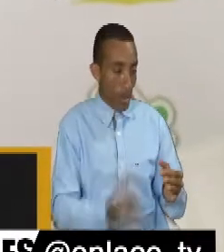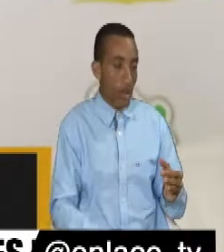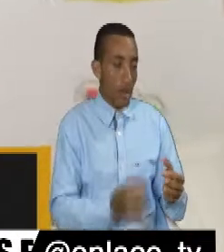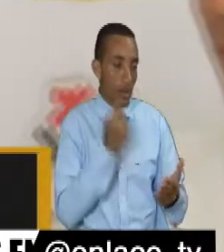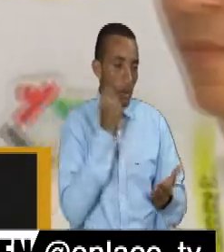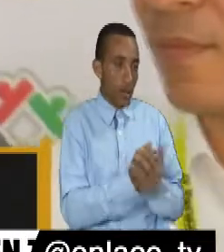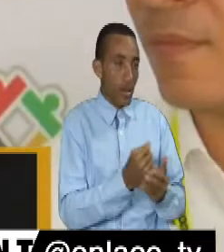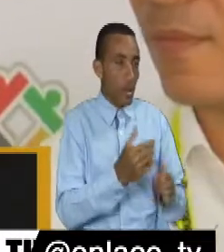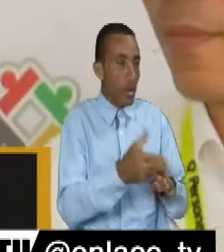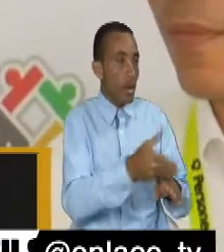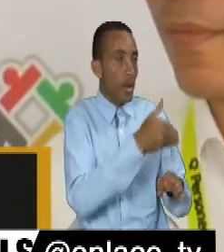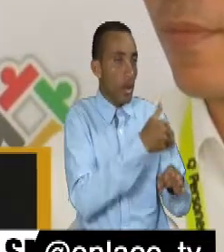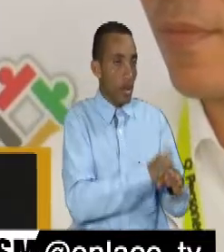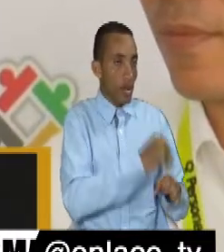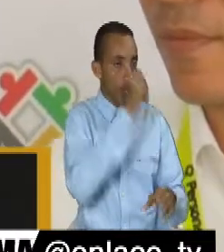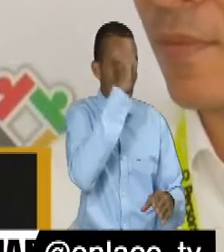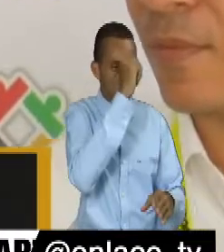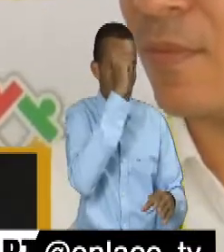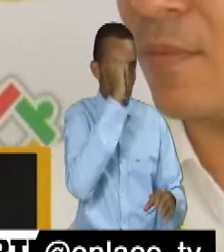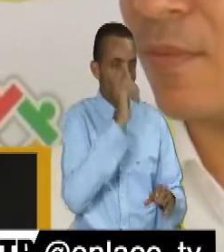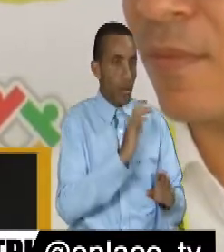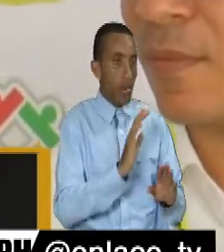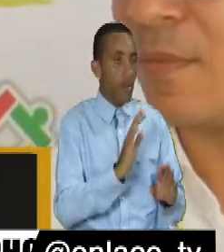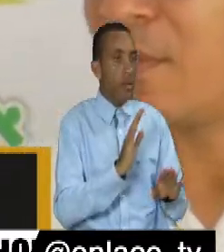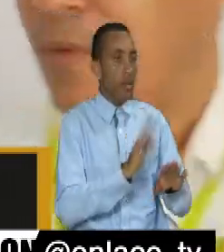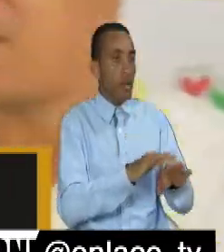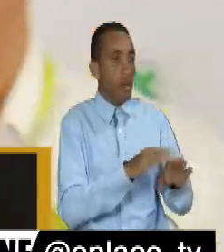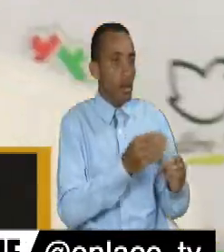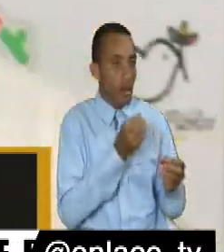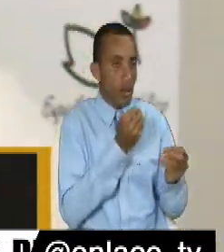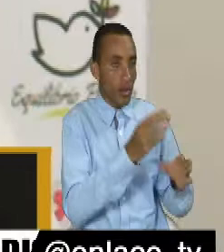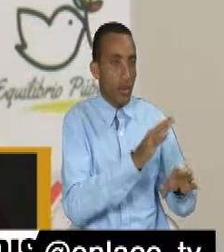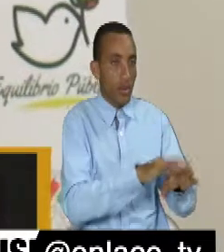las elecciones del domingo, el que en primera instancia le compete esta decisión.